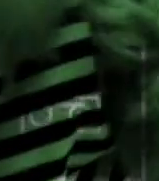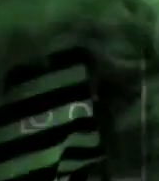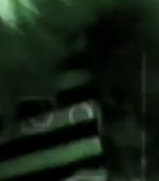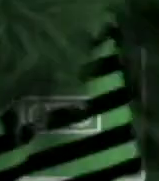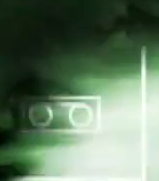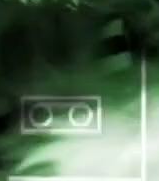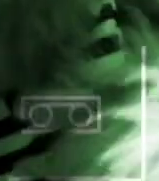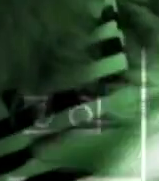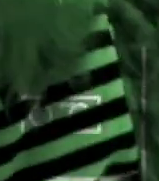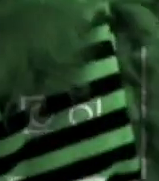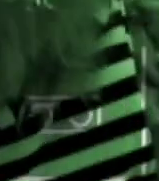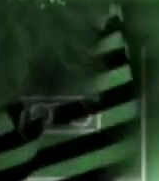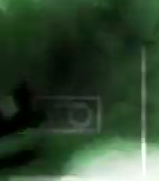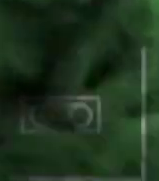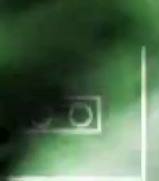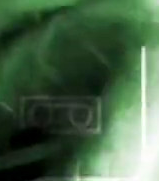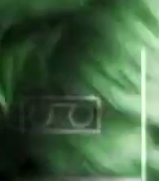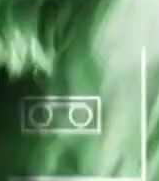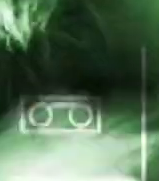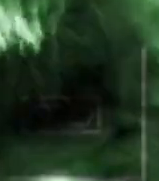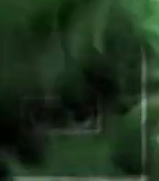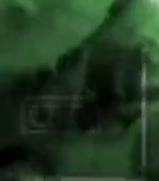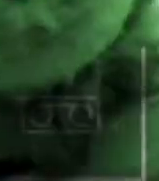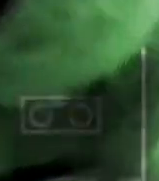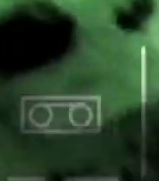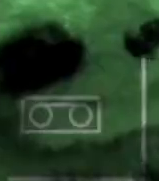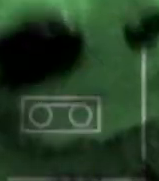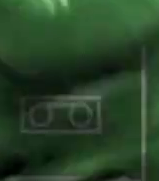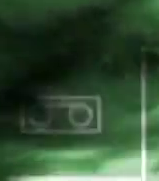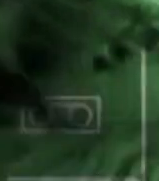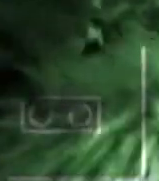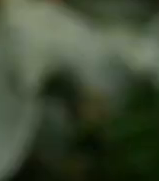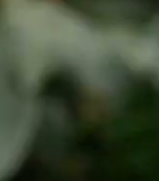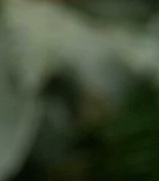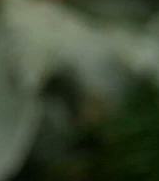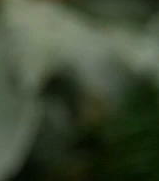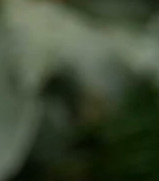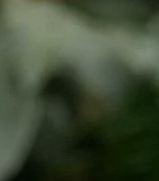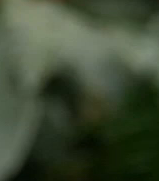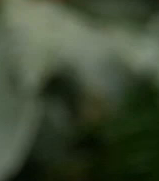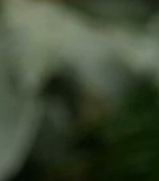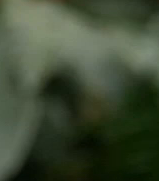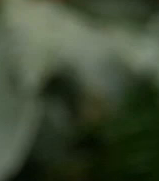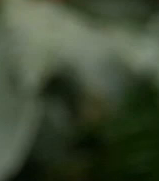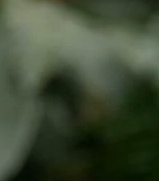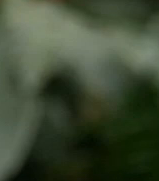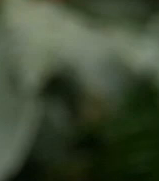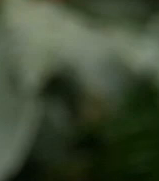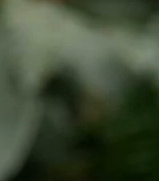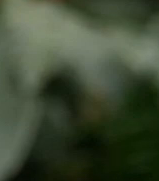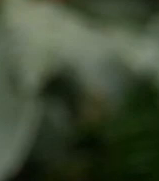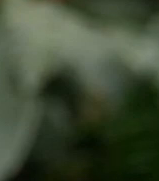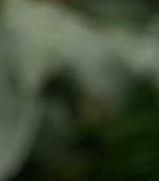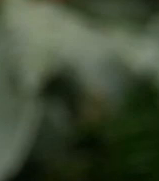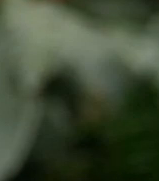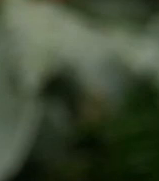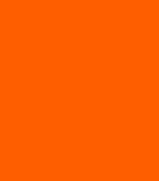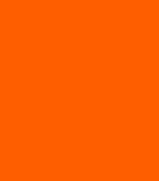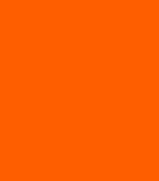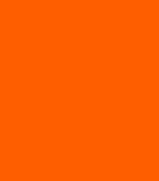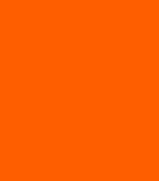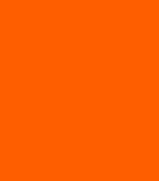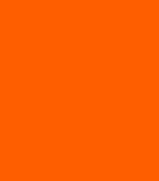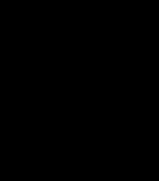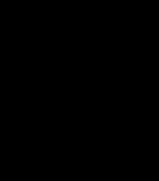los pelos. Vamos a hacer un éxito total. Bueno, porque estoy yo. No te perdás las aventuras de los Pérez todos